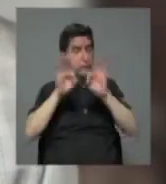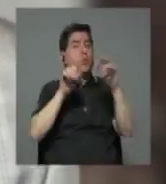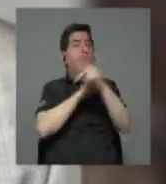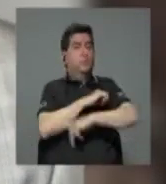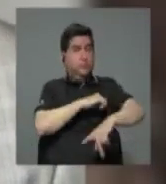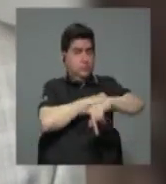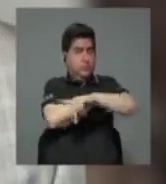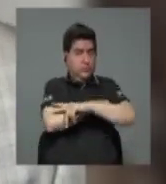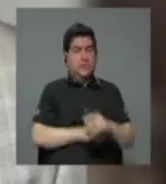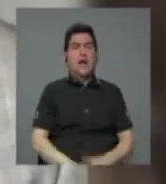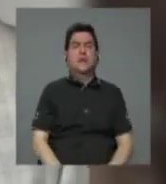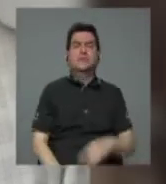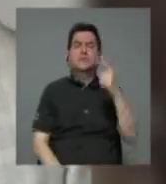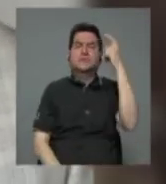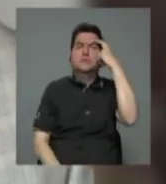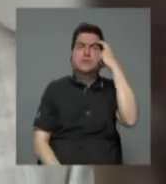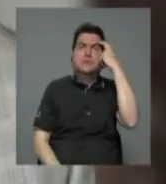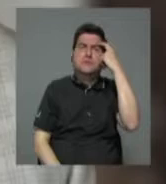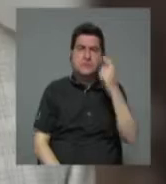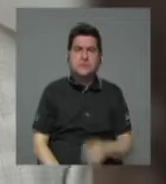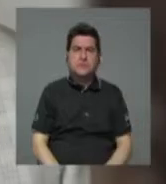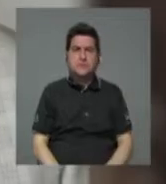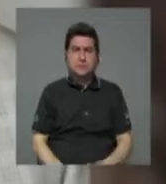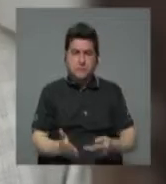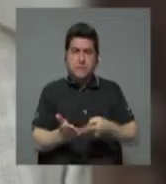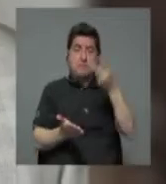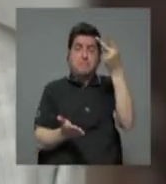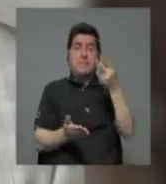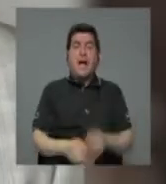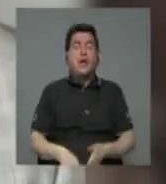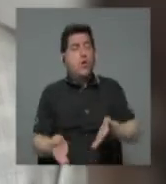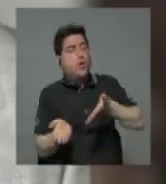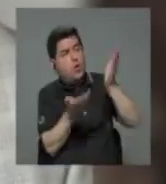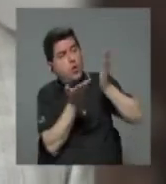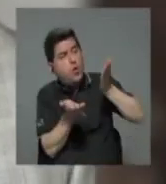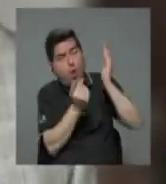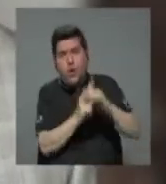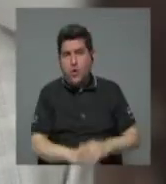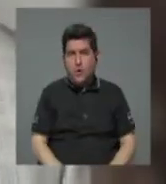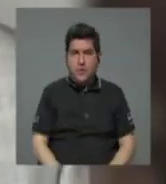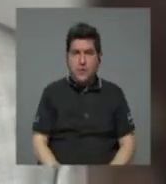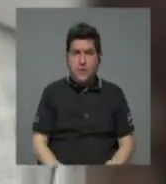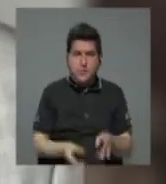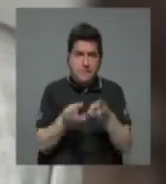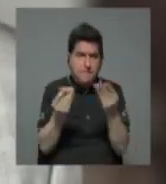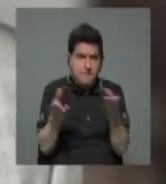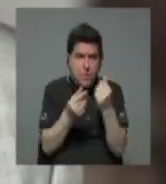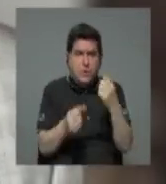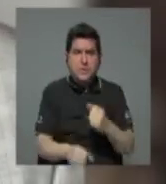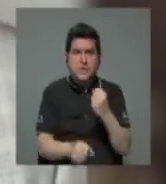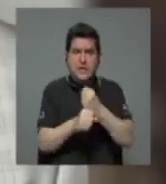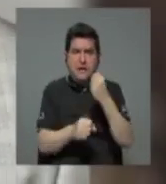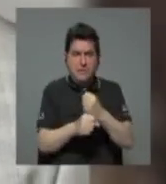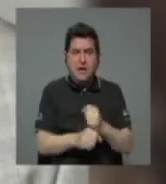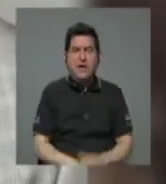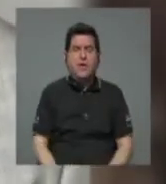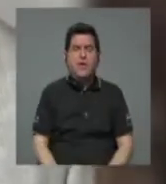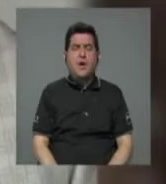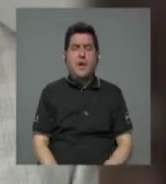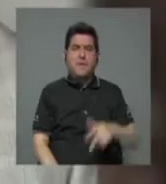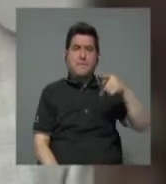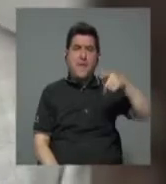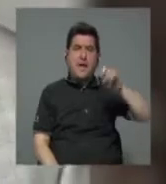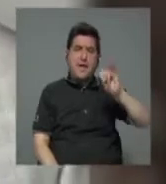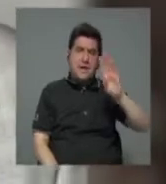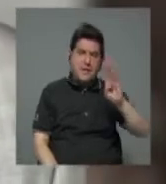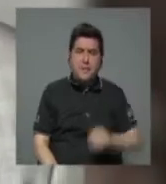país en términos de valor de exportaciones, en términos de generación de Producto Interno Bruto, en términos